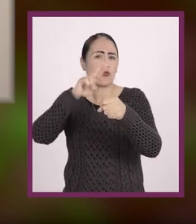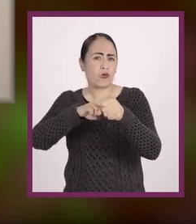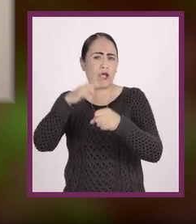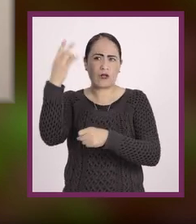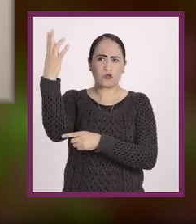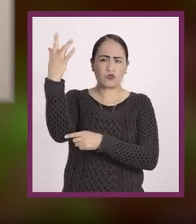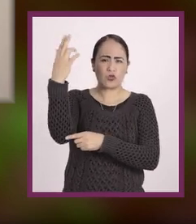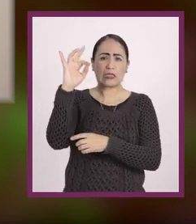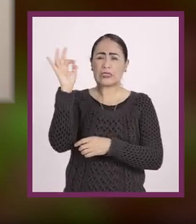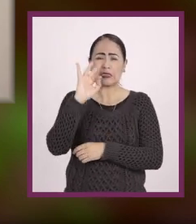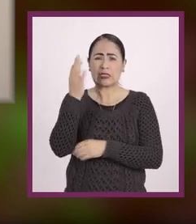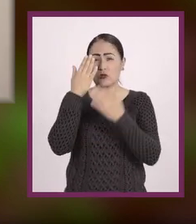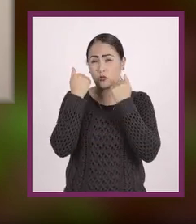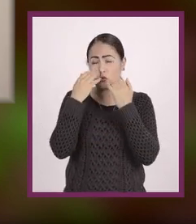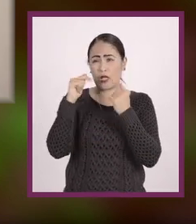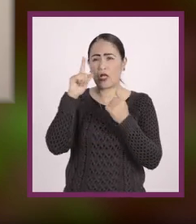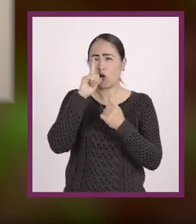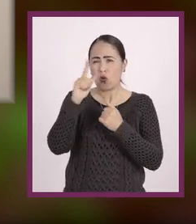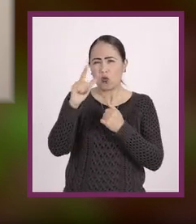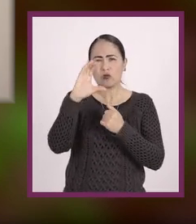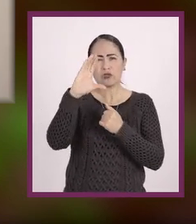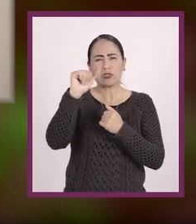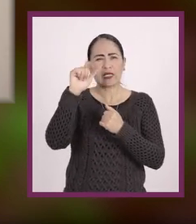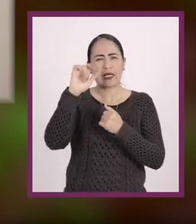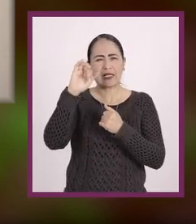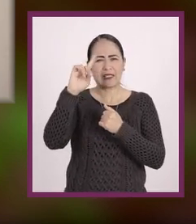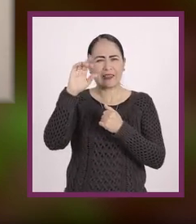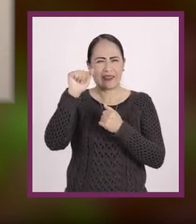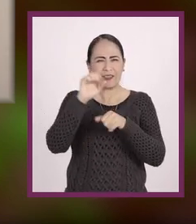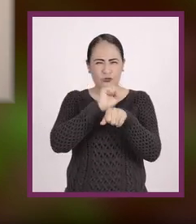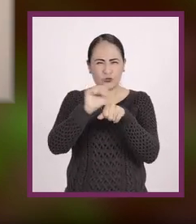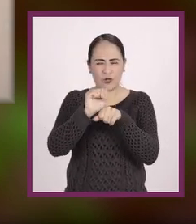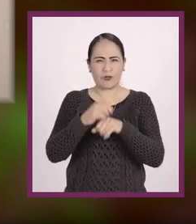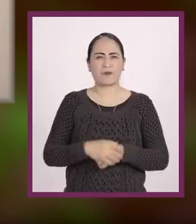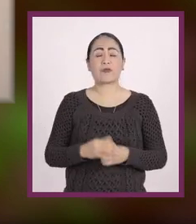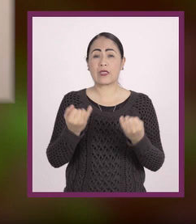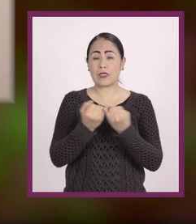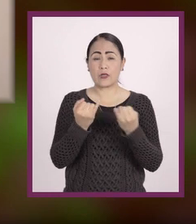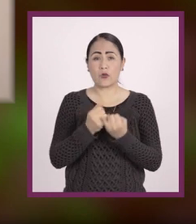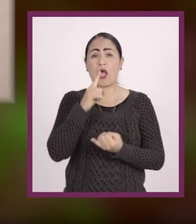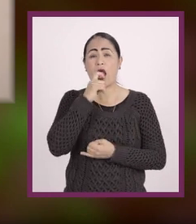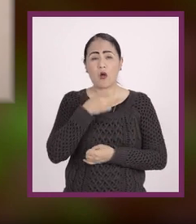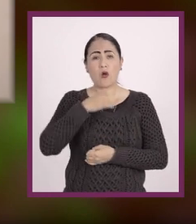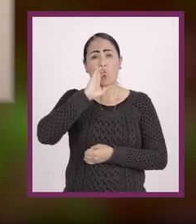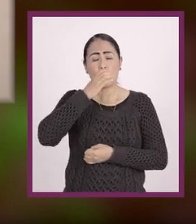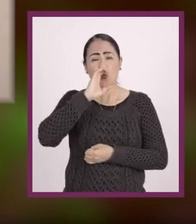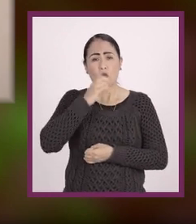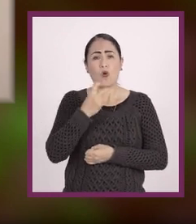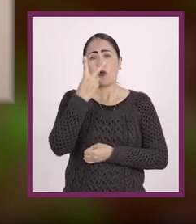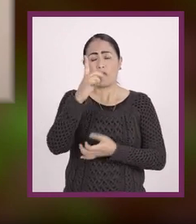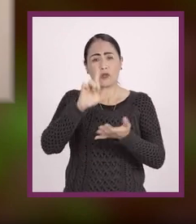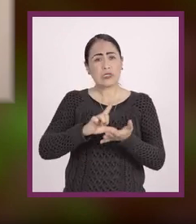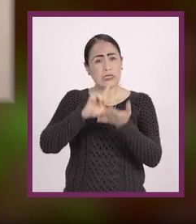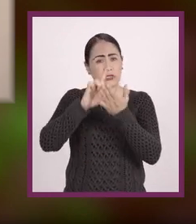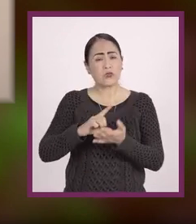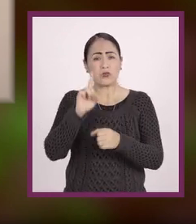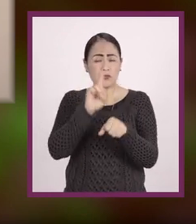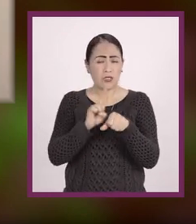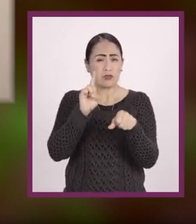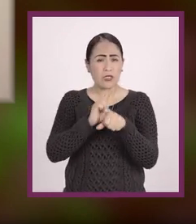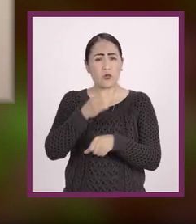y si no se puede luz cálida artificial no está tratando es importante que tomes 2 litros de agua